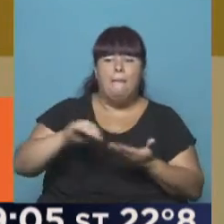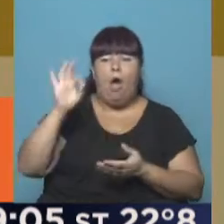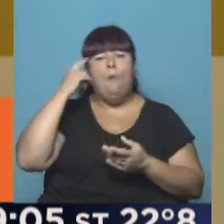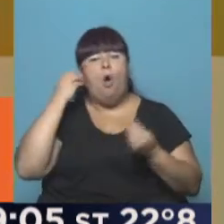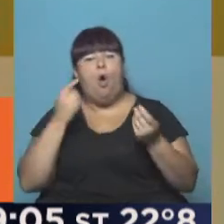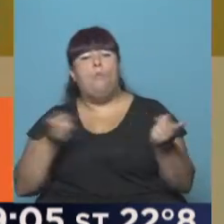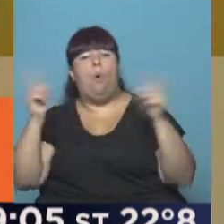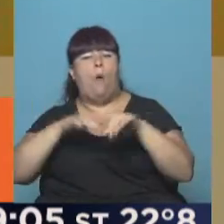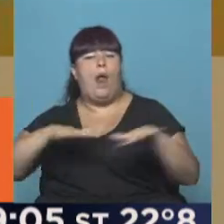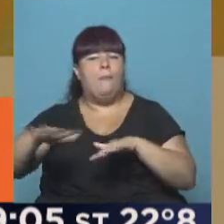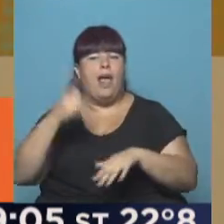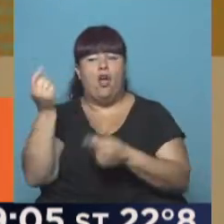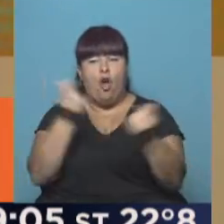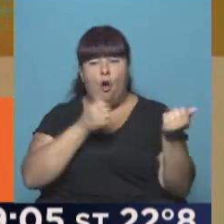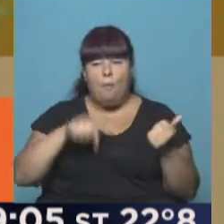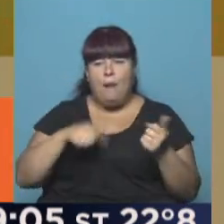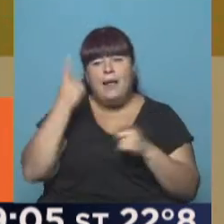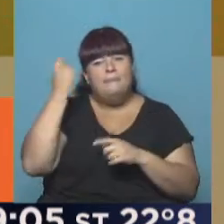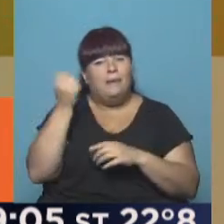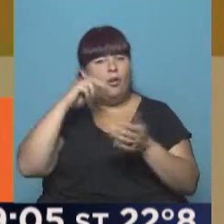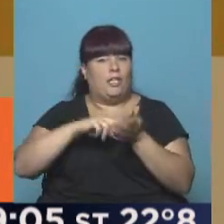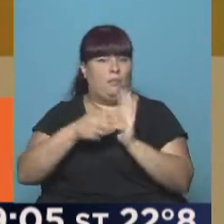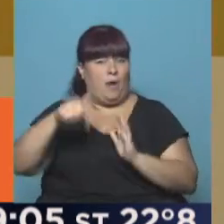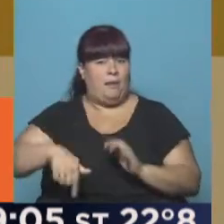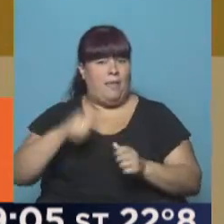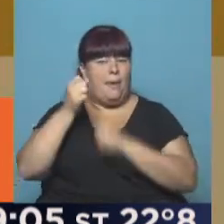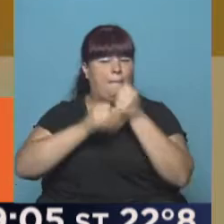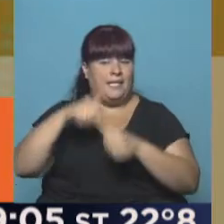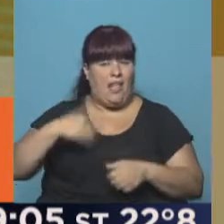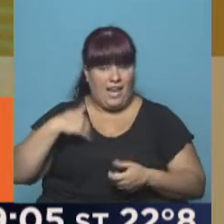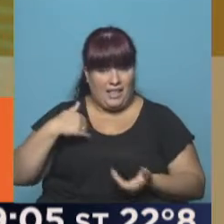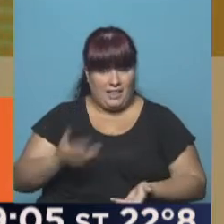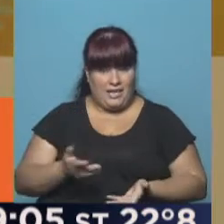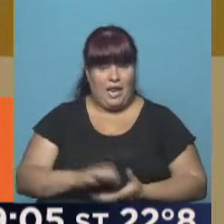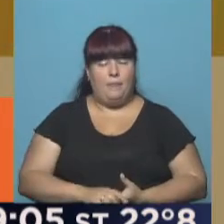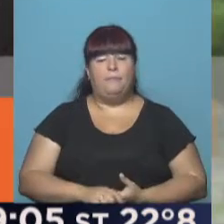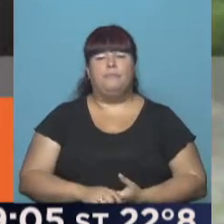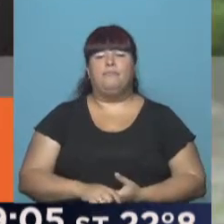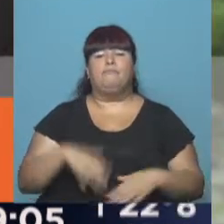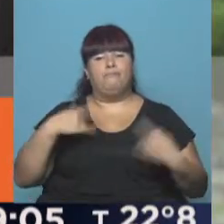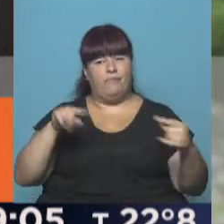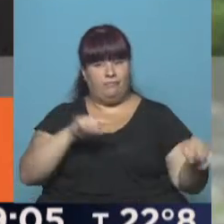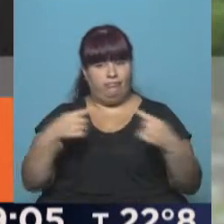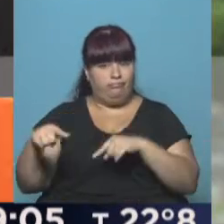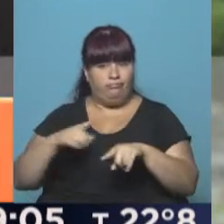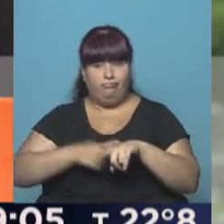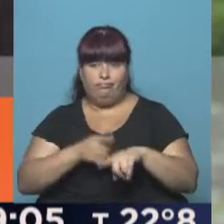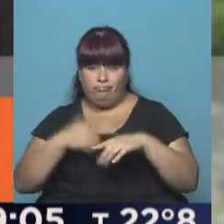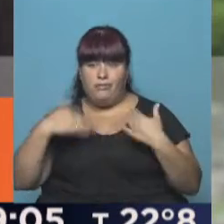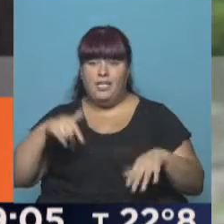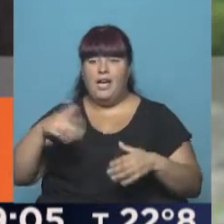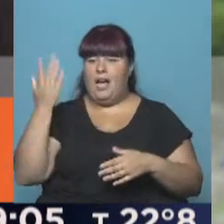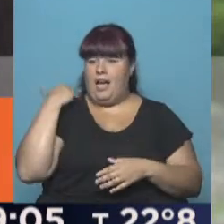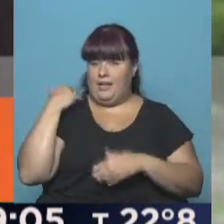pensar como reactivamos el consumo es el principal problema que tienen las primeras argentinas hay muchas discusiones que han dado en